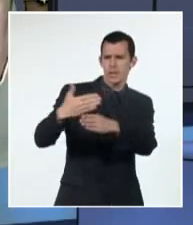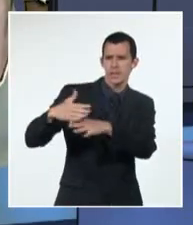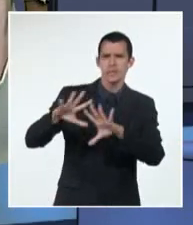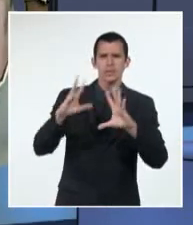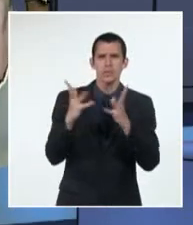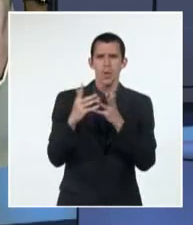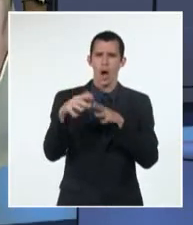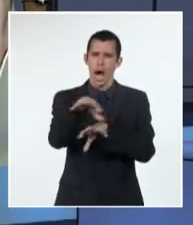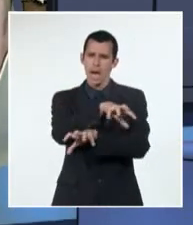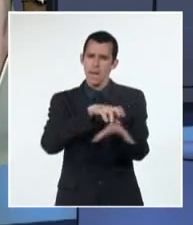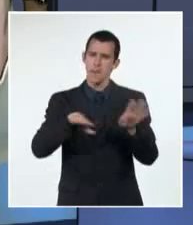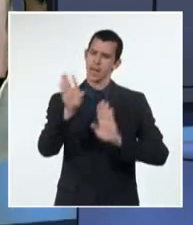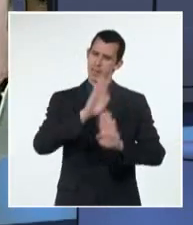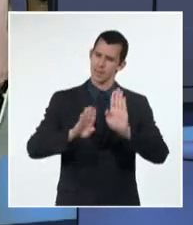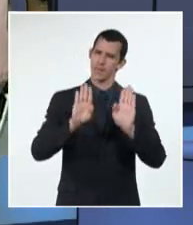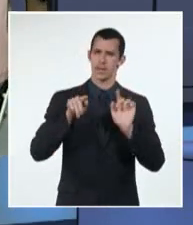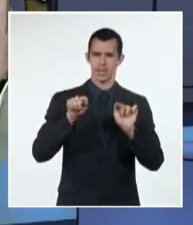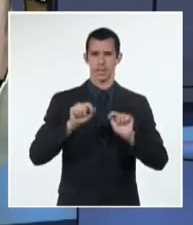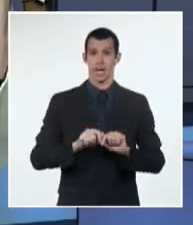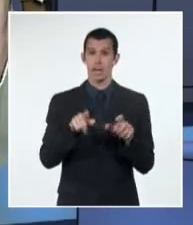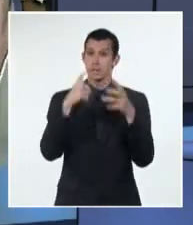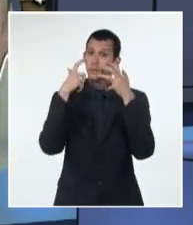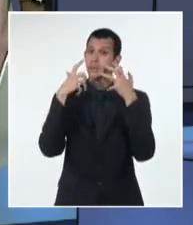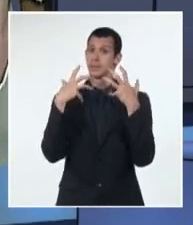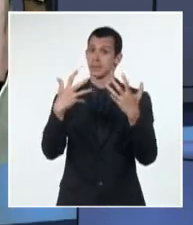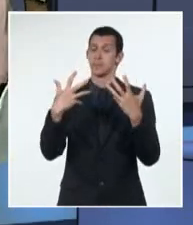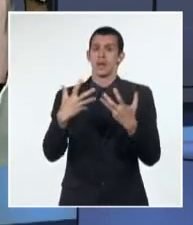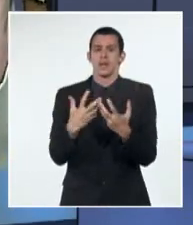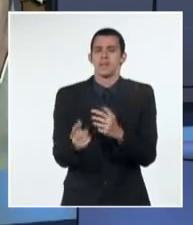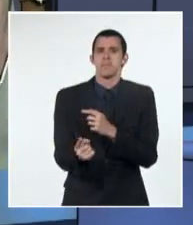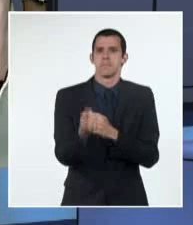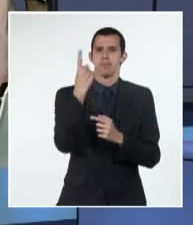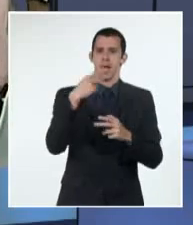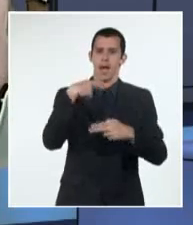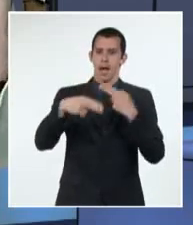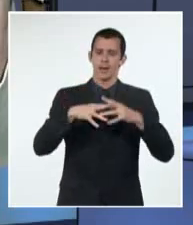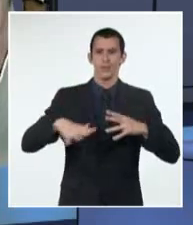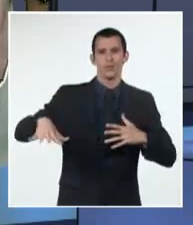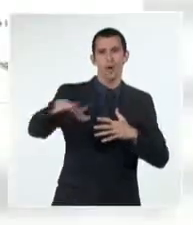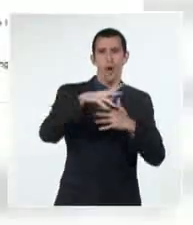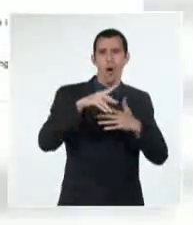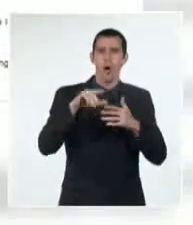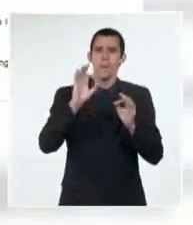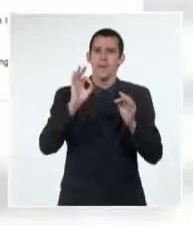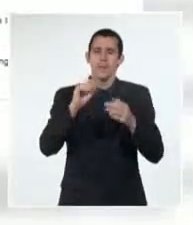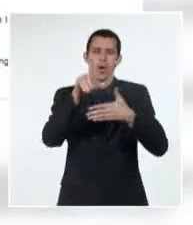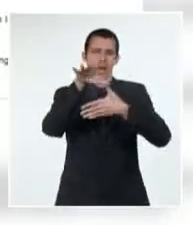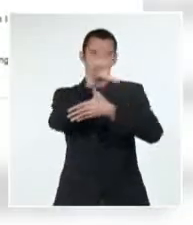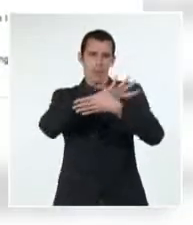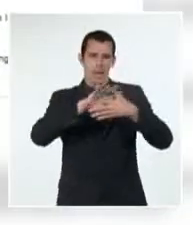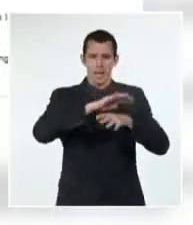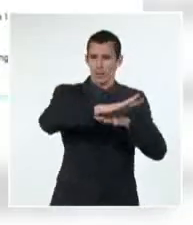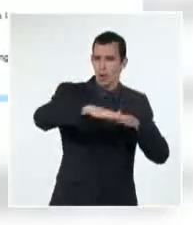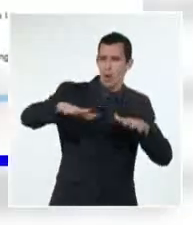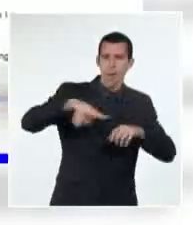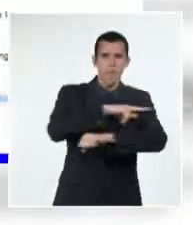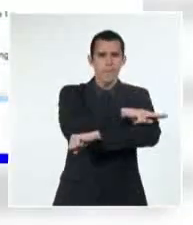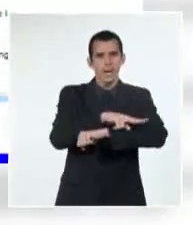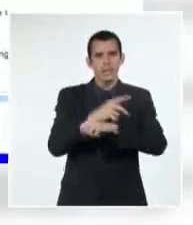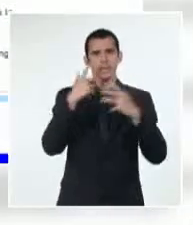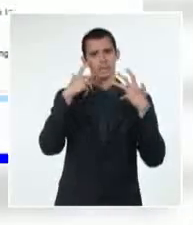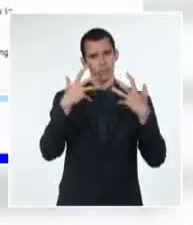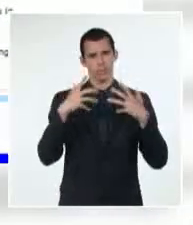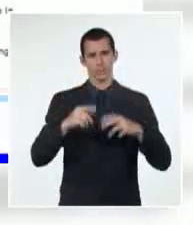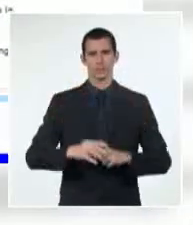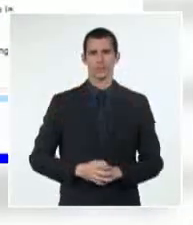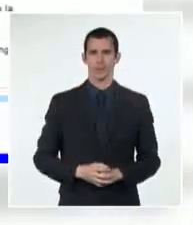jurisdicción nacional como un hecho histórico y beneficioso para las naciones del sur. En su cuenta en Twitter, el canciller señaló que